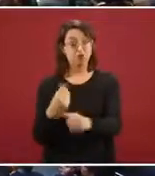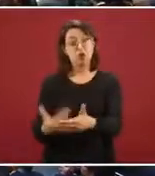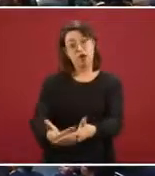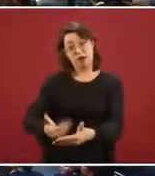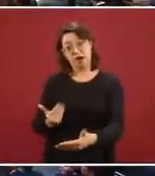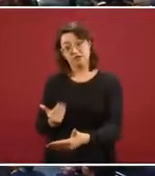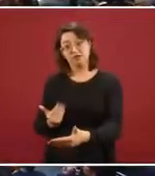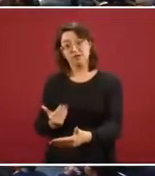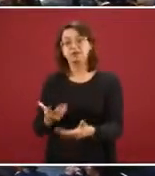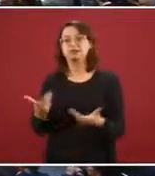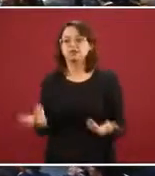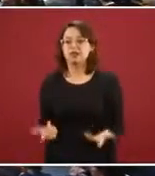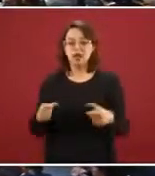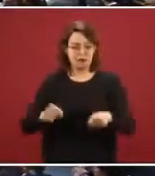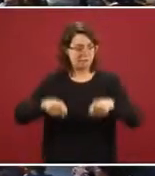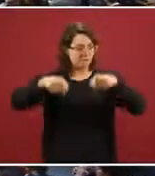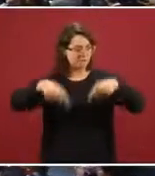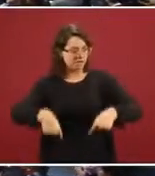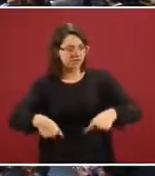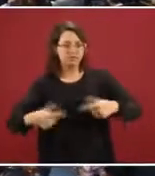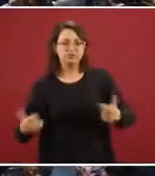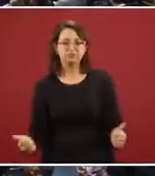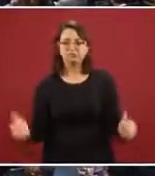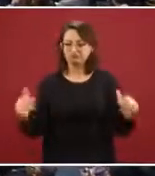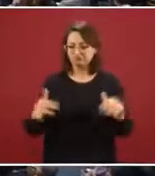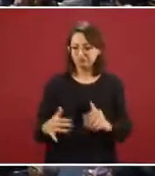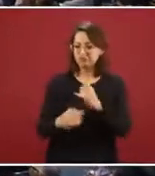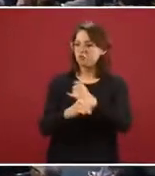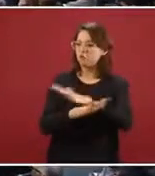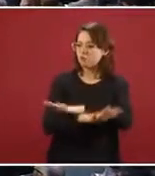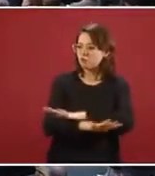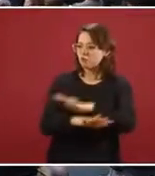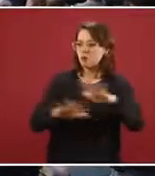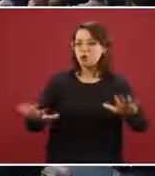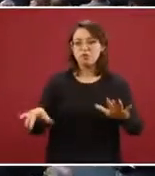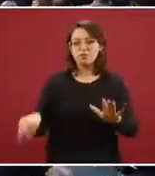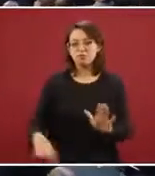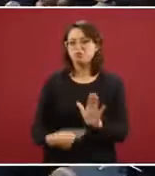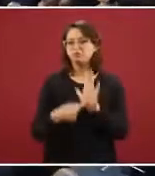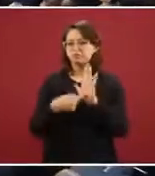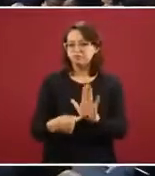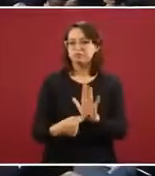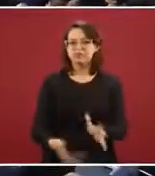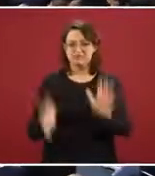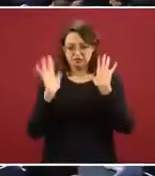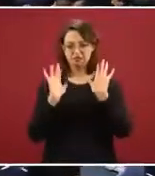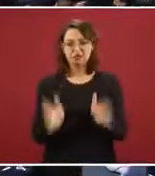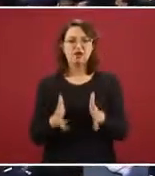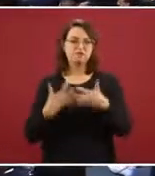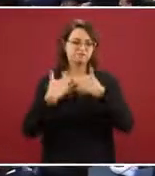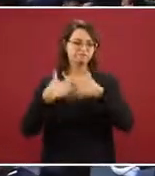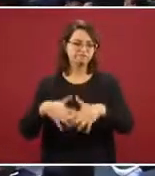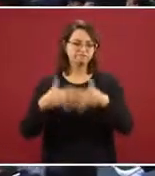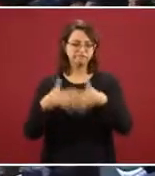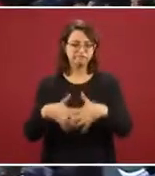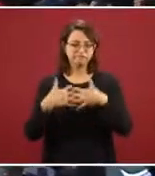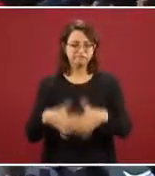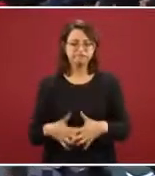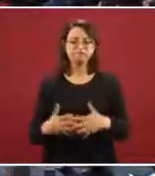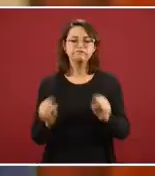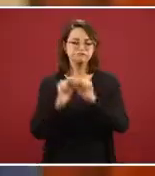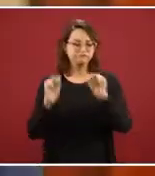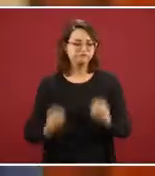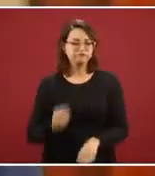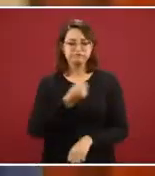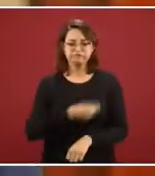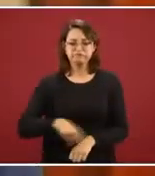escuchar aquí ya un informe de que ya está funcionando el sistema de salud